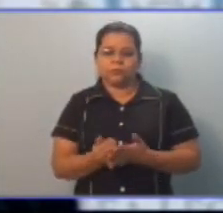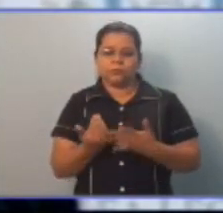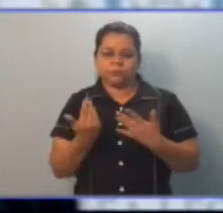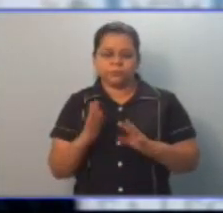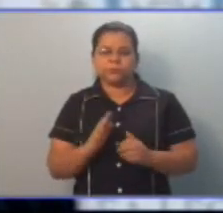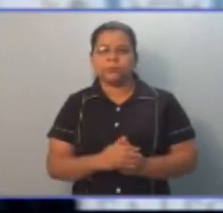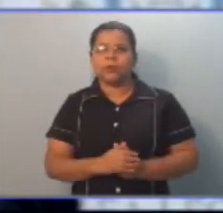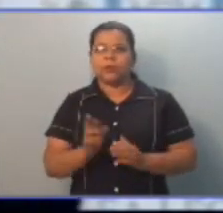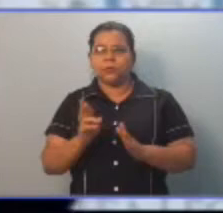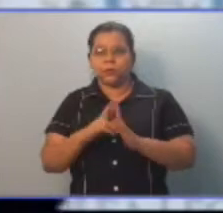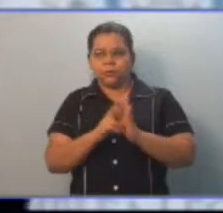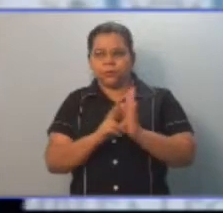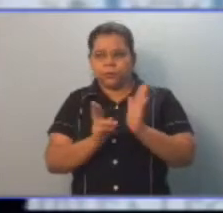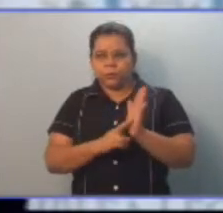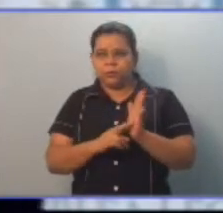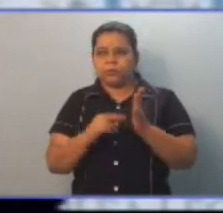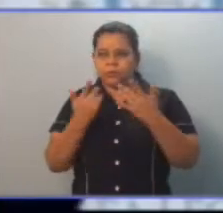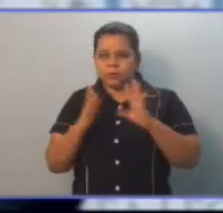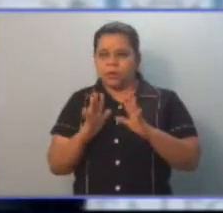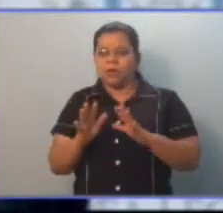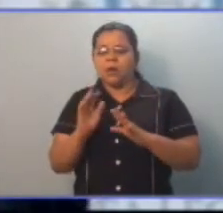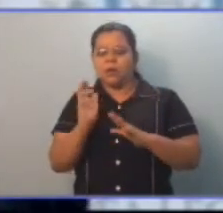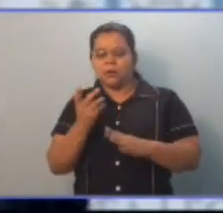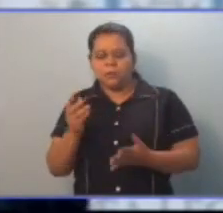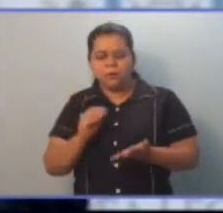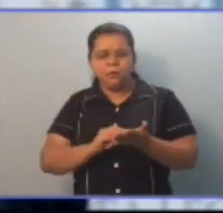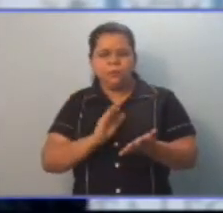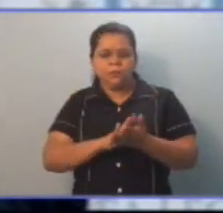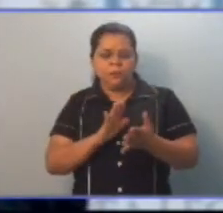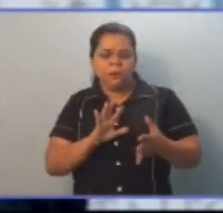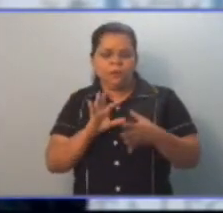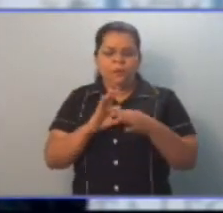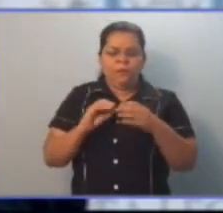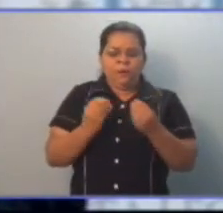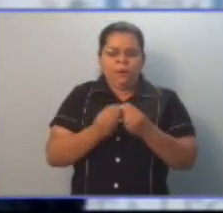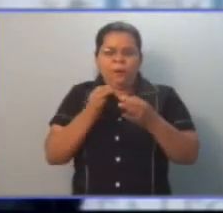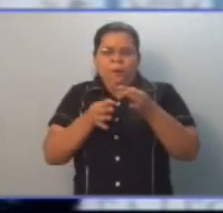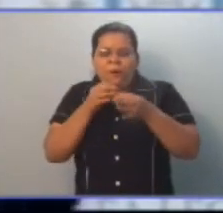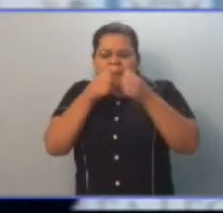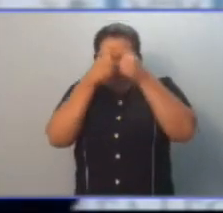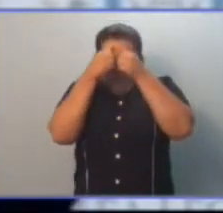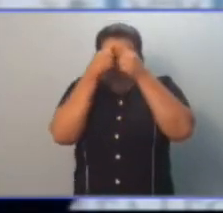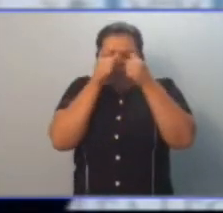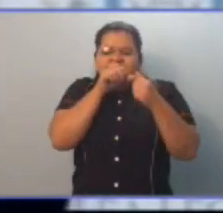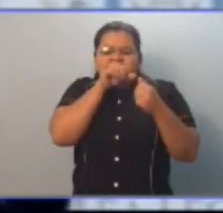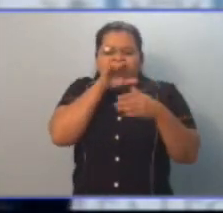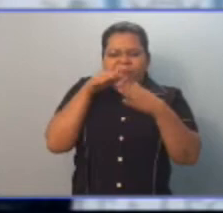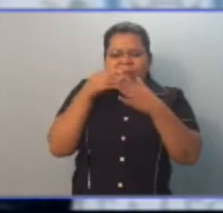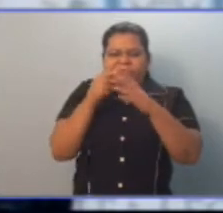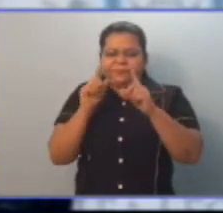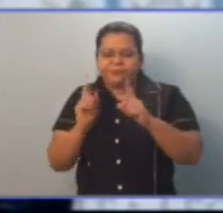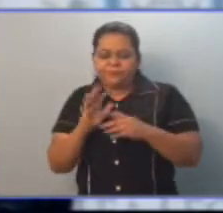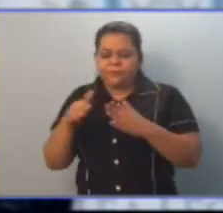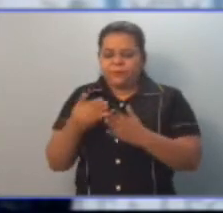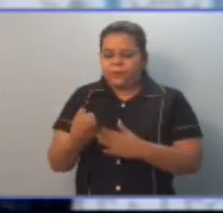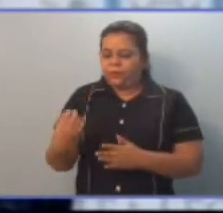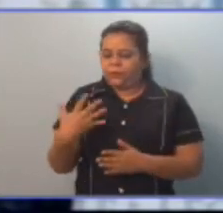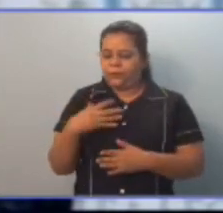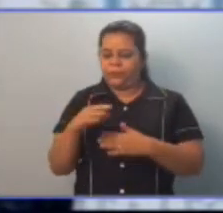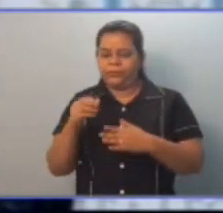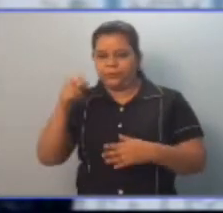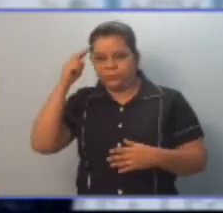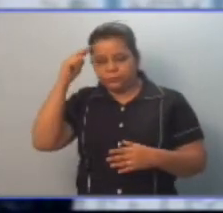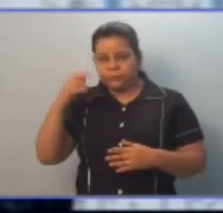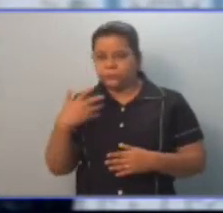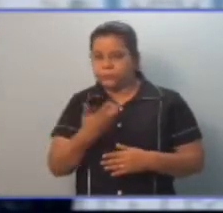conocen. Eso es lo que generó que estuviera escrito al órgano judicial. Pero con la pregunta que usted me hace, coronel, si nosotros